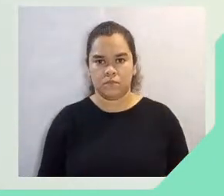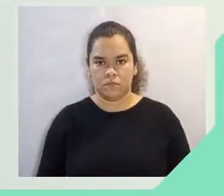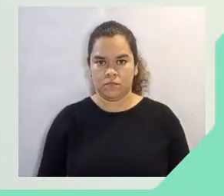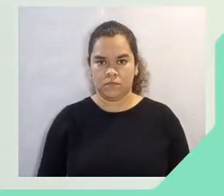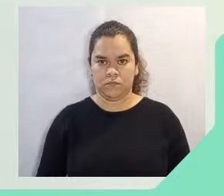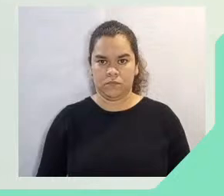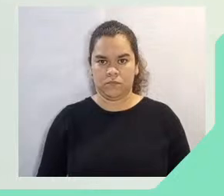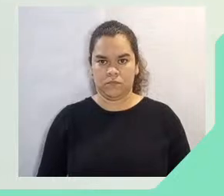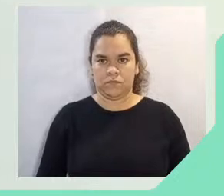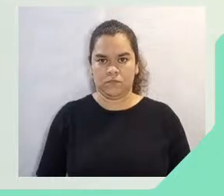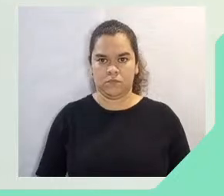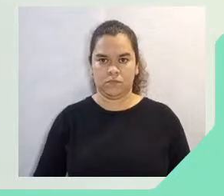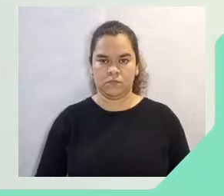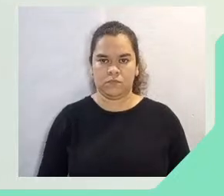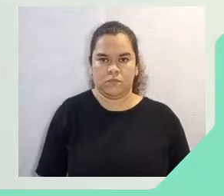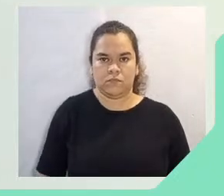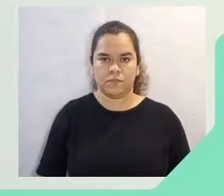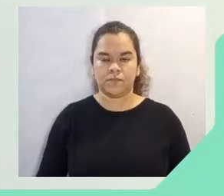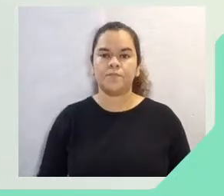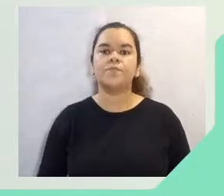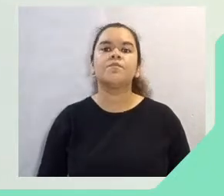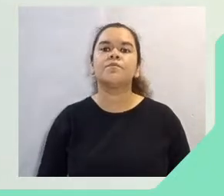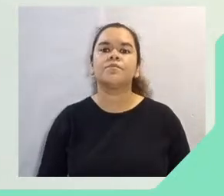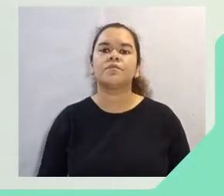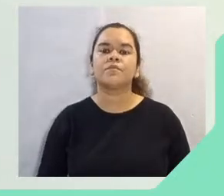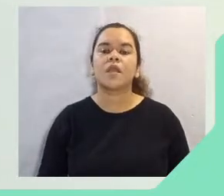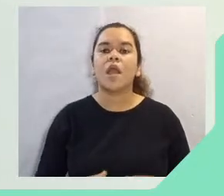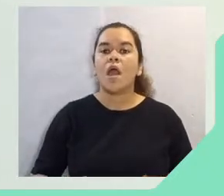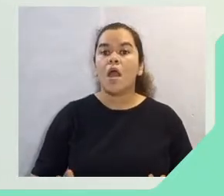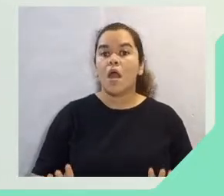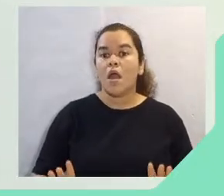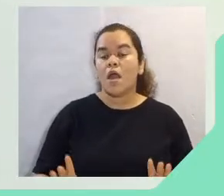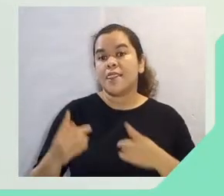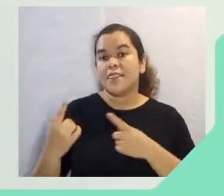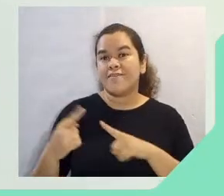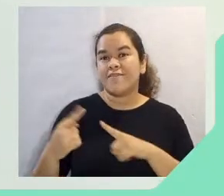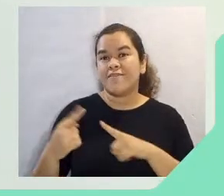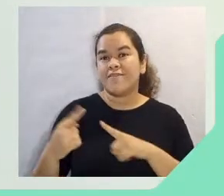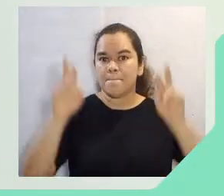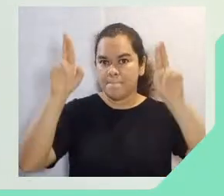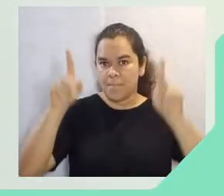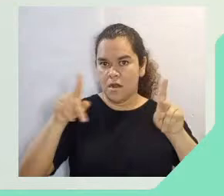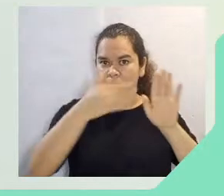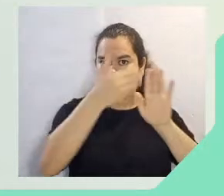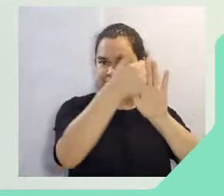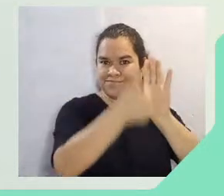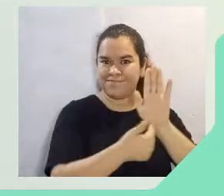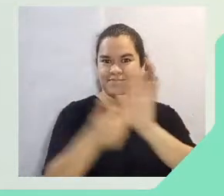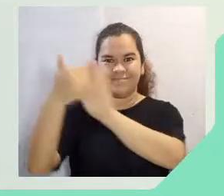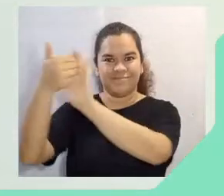Bueno, aparte de las diferencias que se pueden encontrar en el plan de estudio, lógicas,